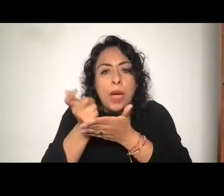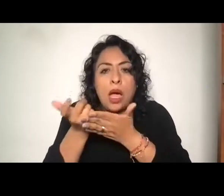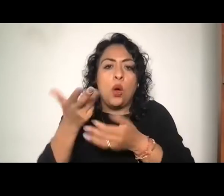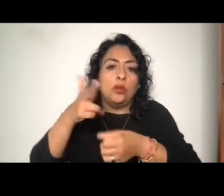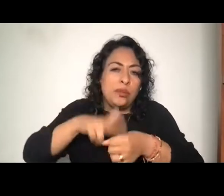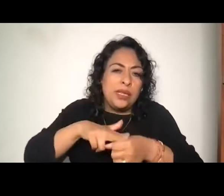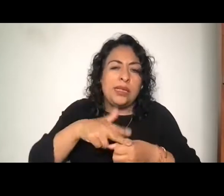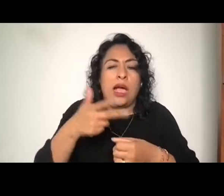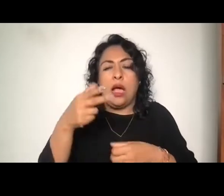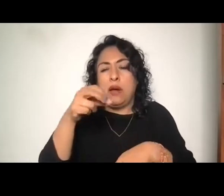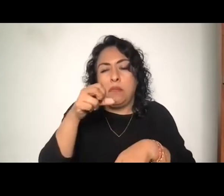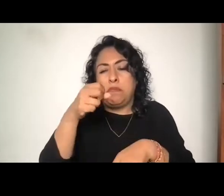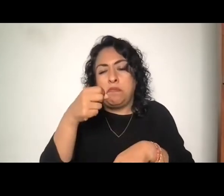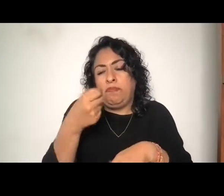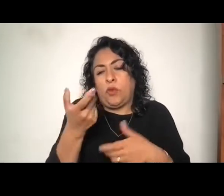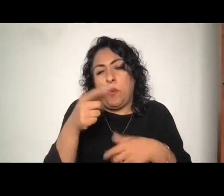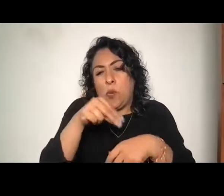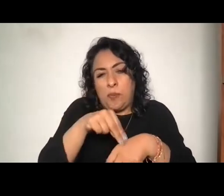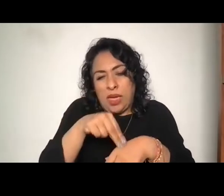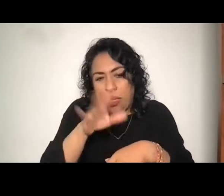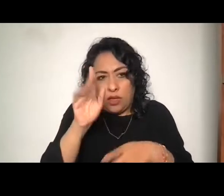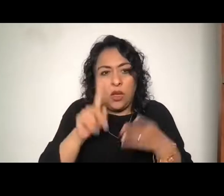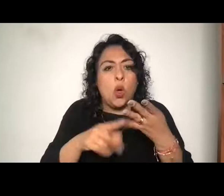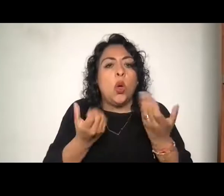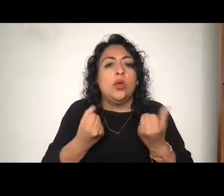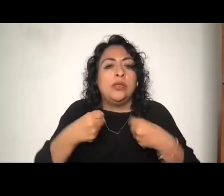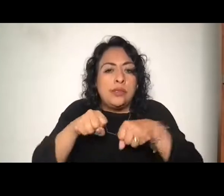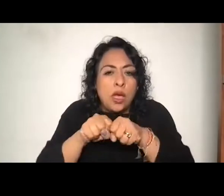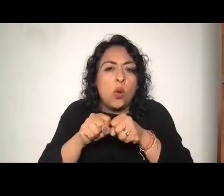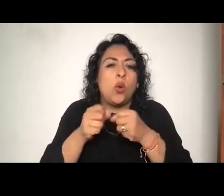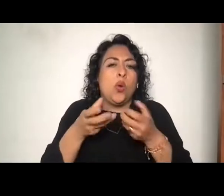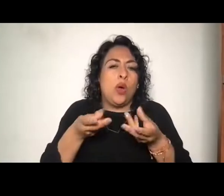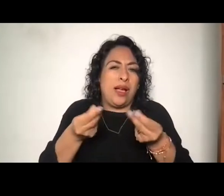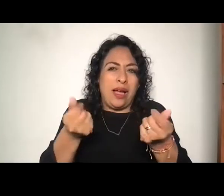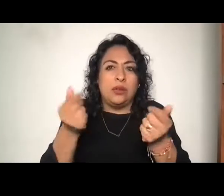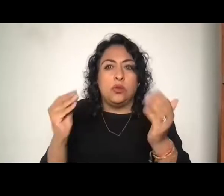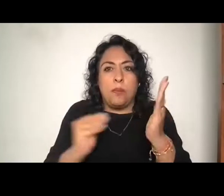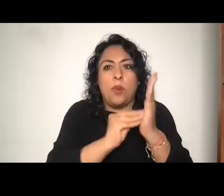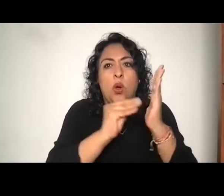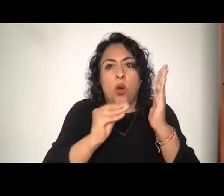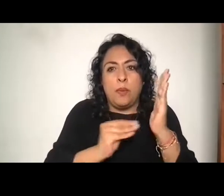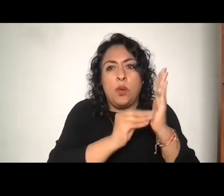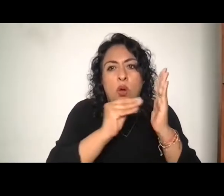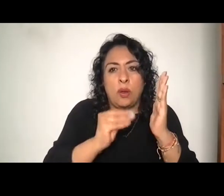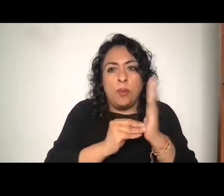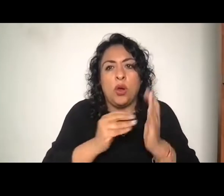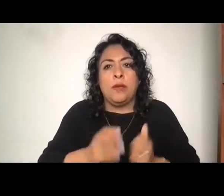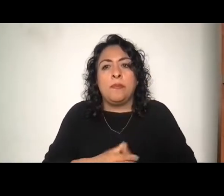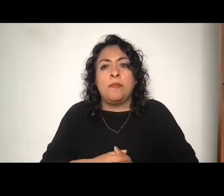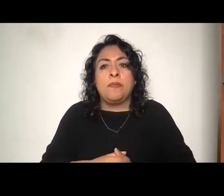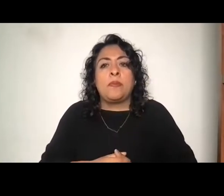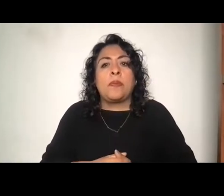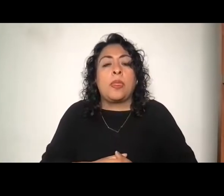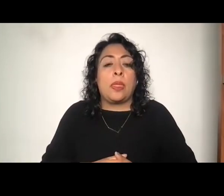tuvo, gastos de seguros de gastos médicos. En ese mismo paquete vienen